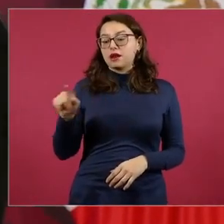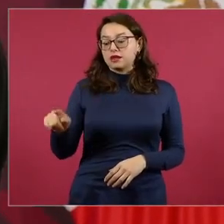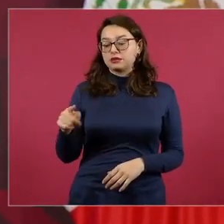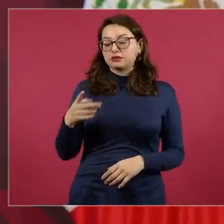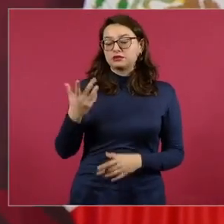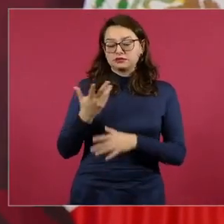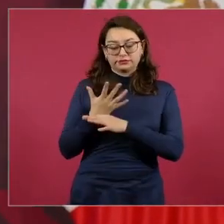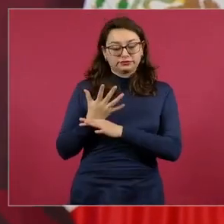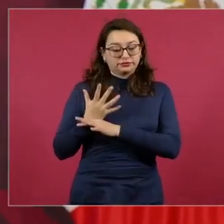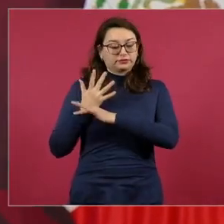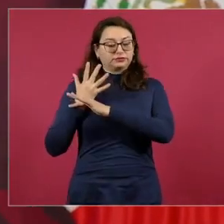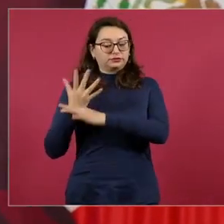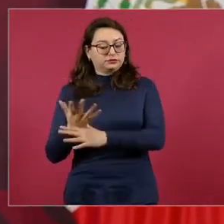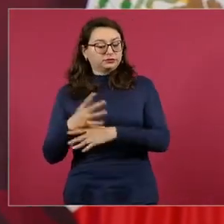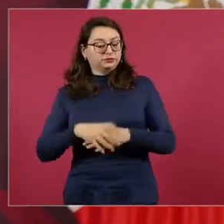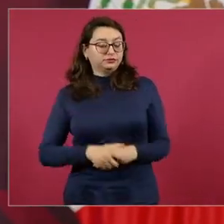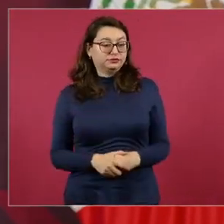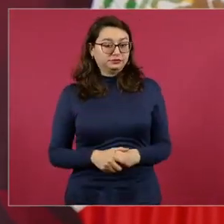hacerse.